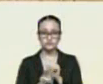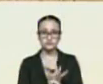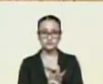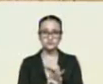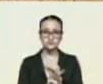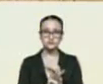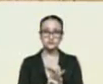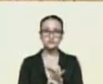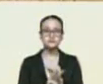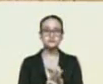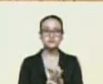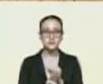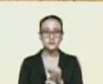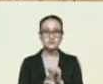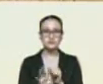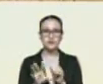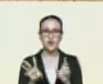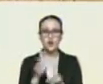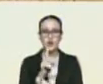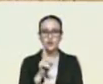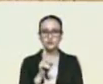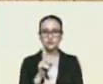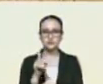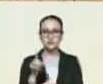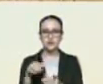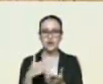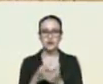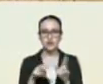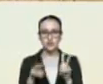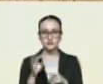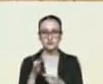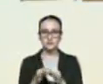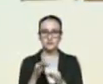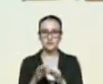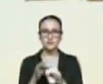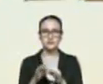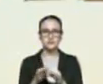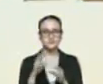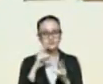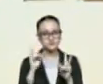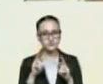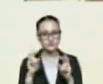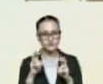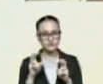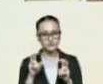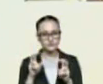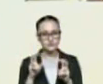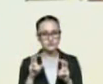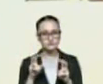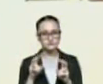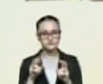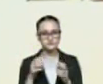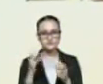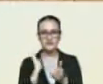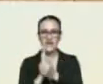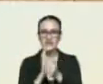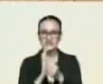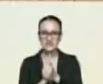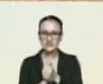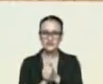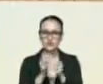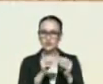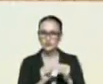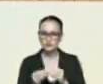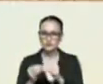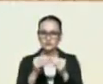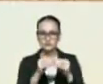votación se hizo entre el 11 y el 12 de septiembre. La auditoría de verificación de archivos de configuración